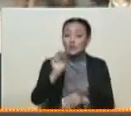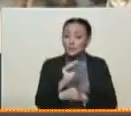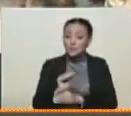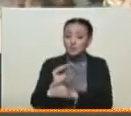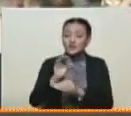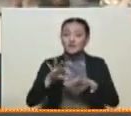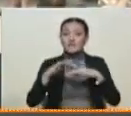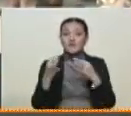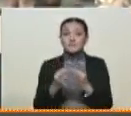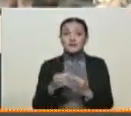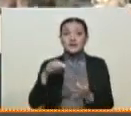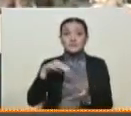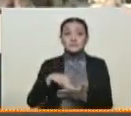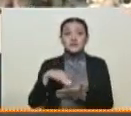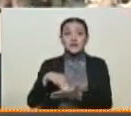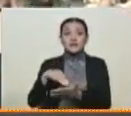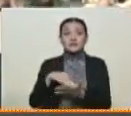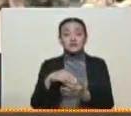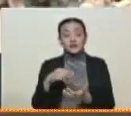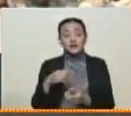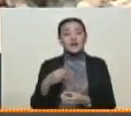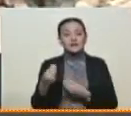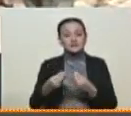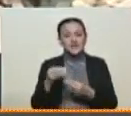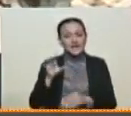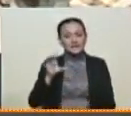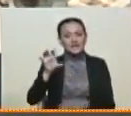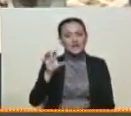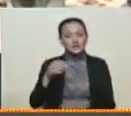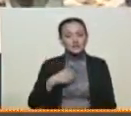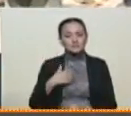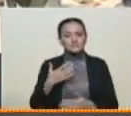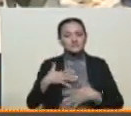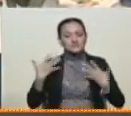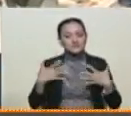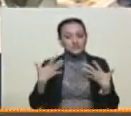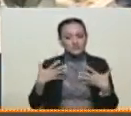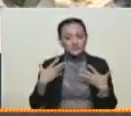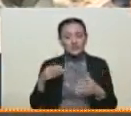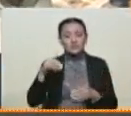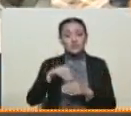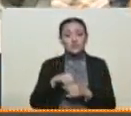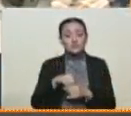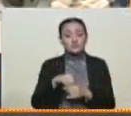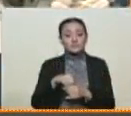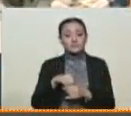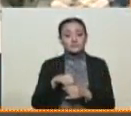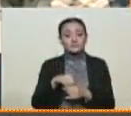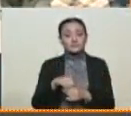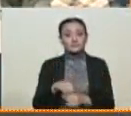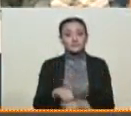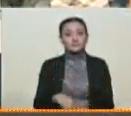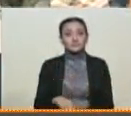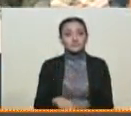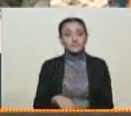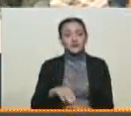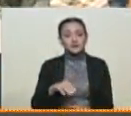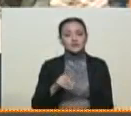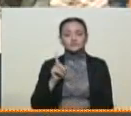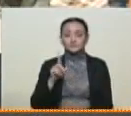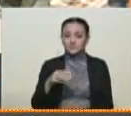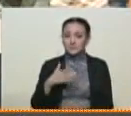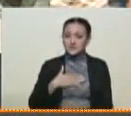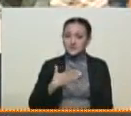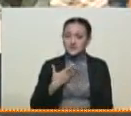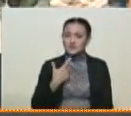la familia mirandina y a construir un Estado donde disfrutemos la ciudad donde vivimos. Y quiero, aparte de